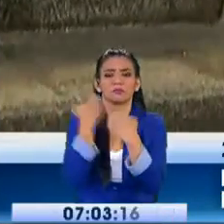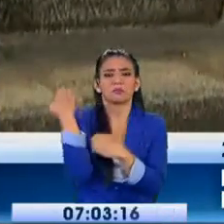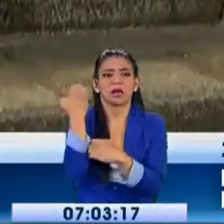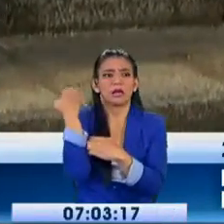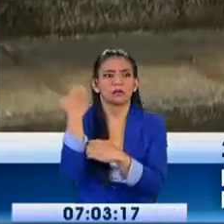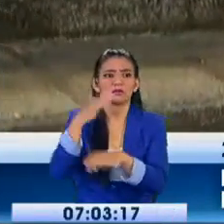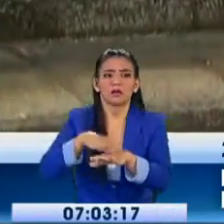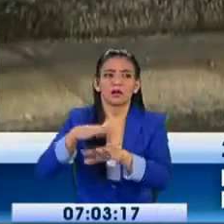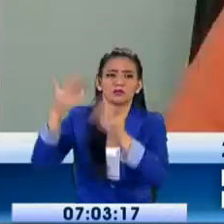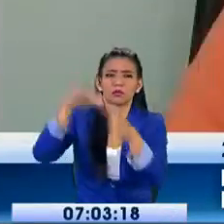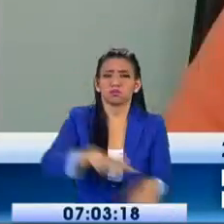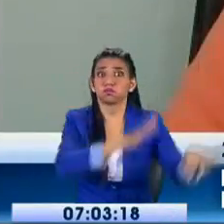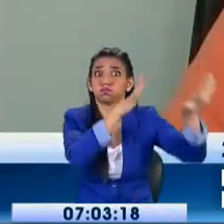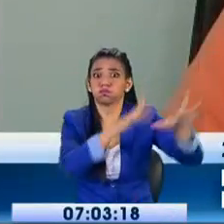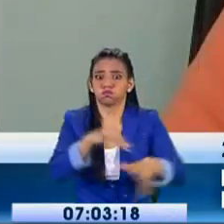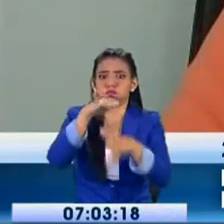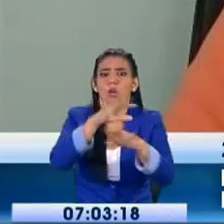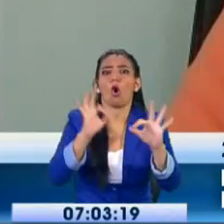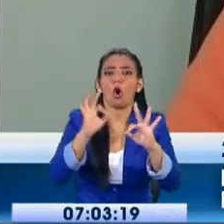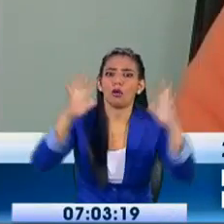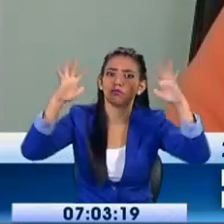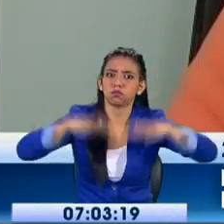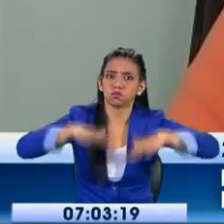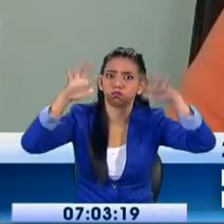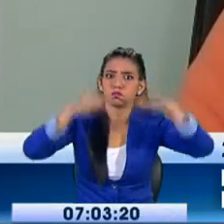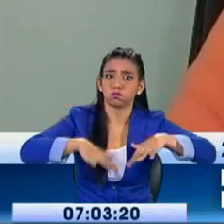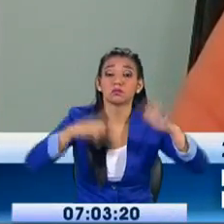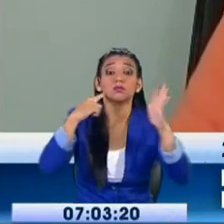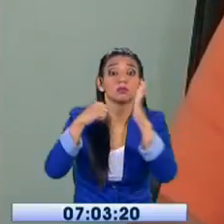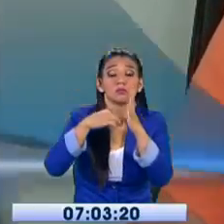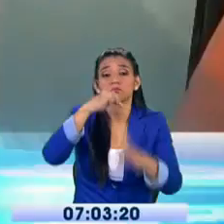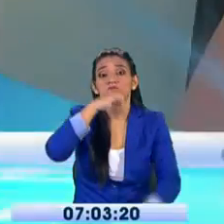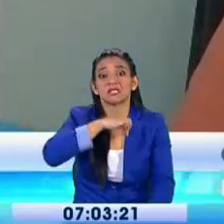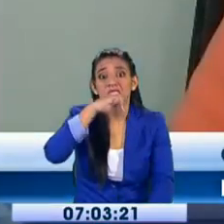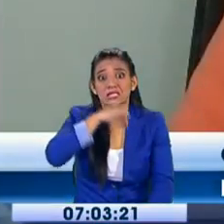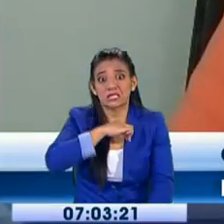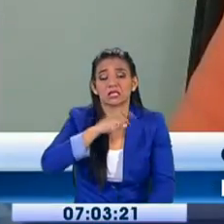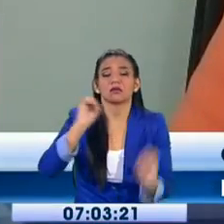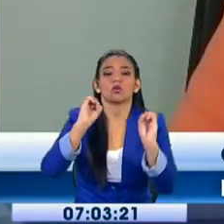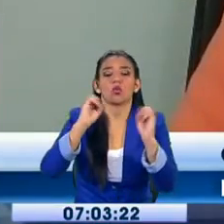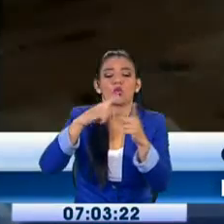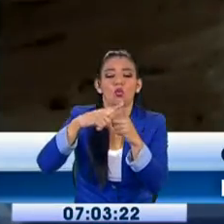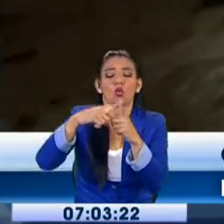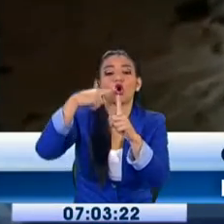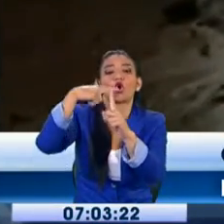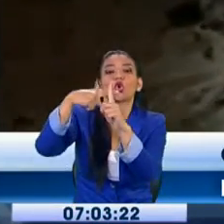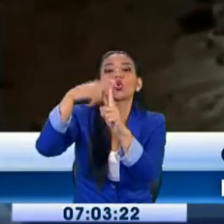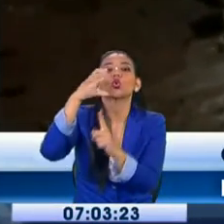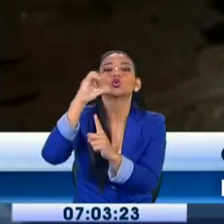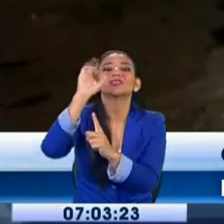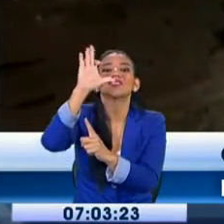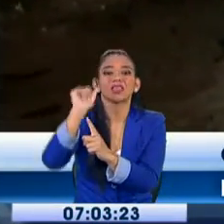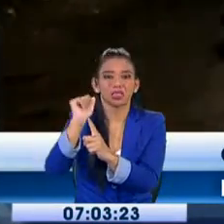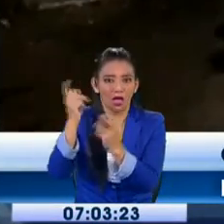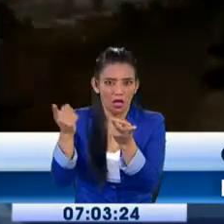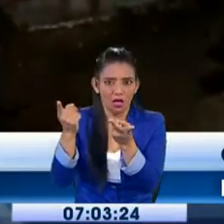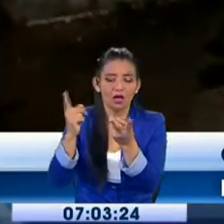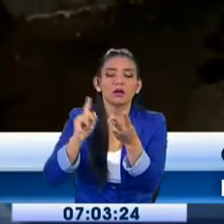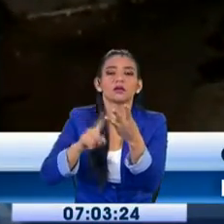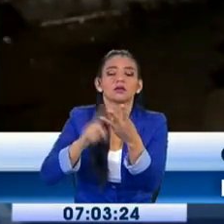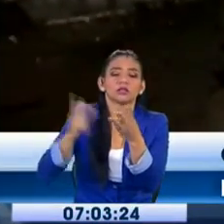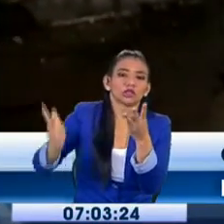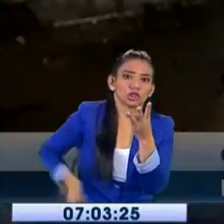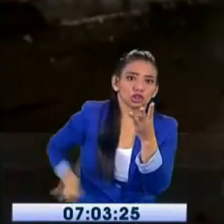el oleaje en esta provincia. El de Manta, el de Cruzita por el tema de las afectaciones, tengo Chone